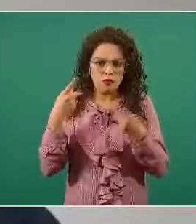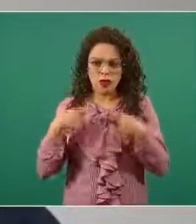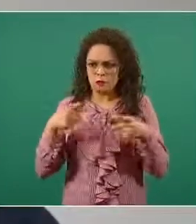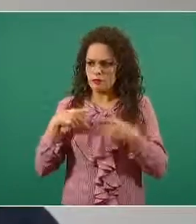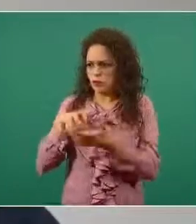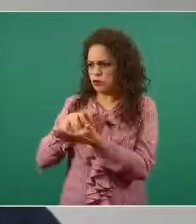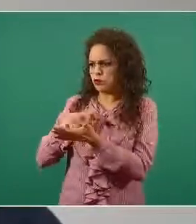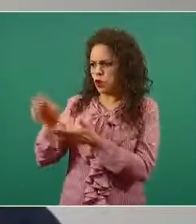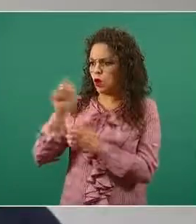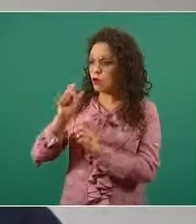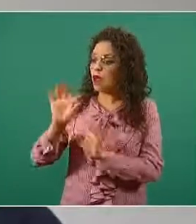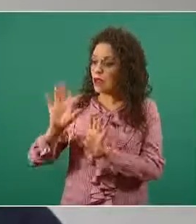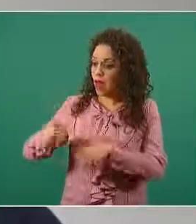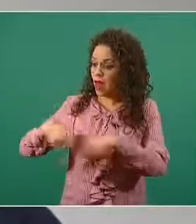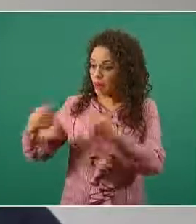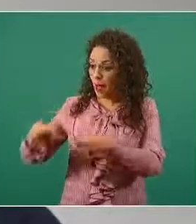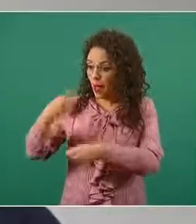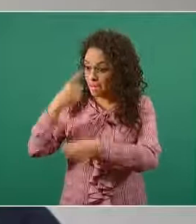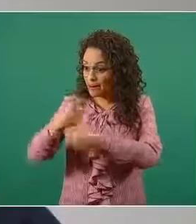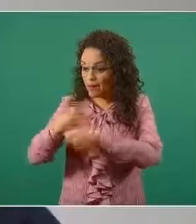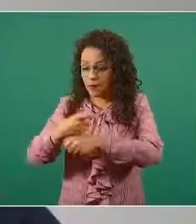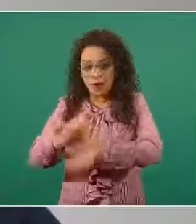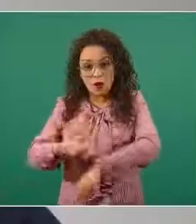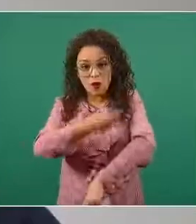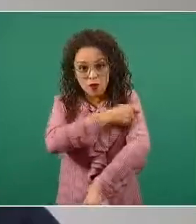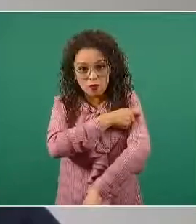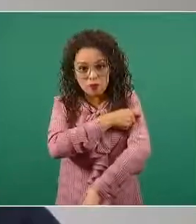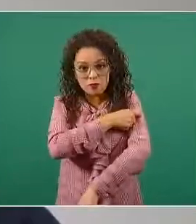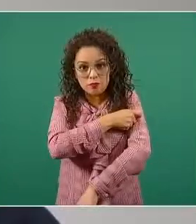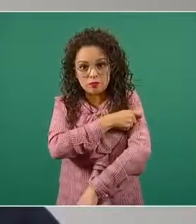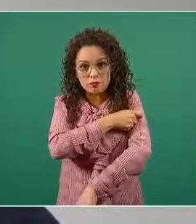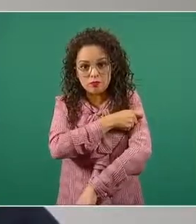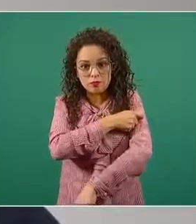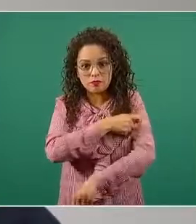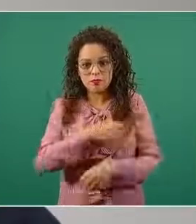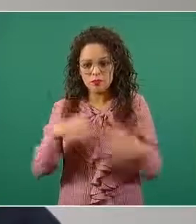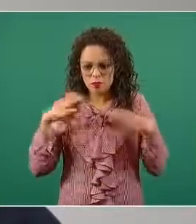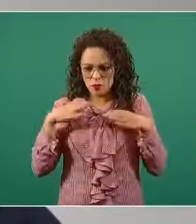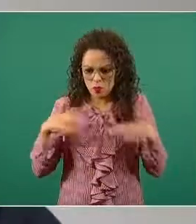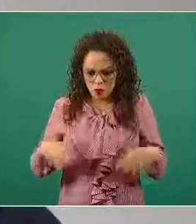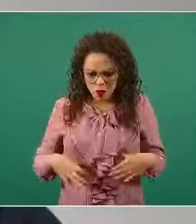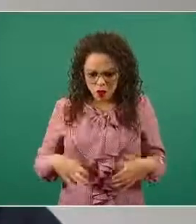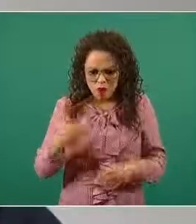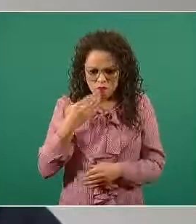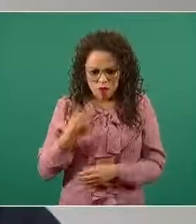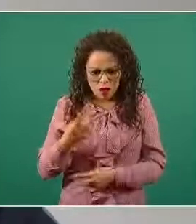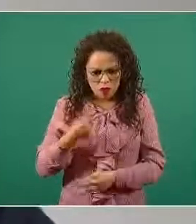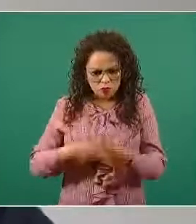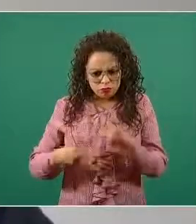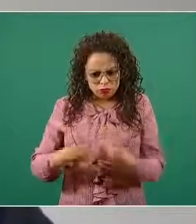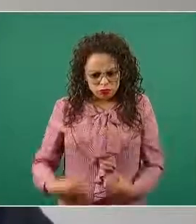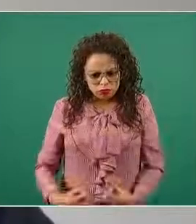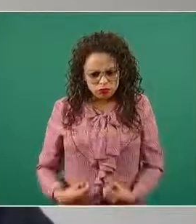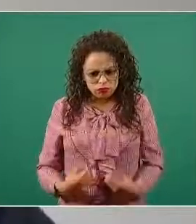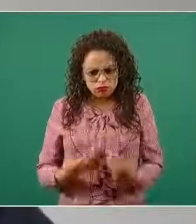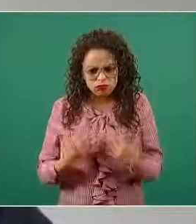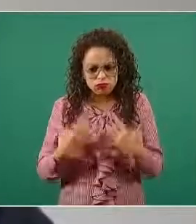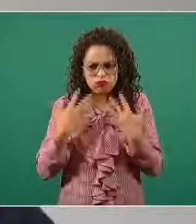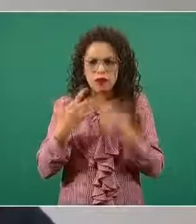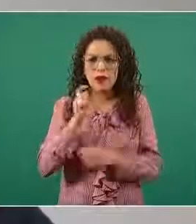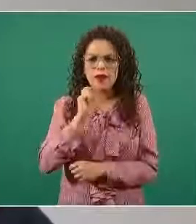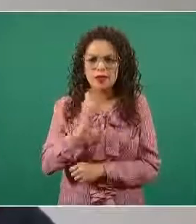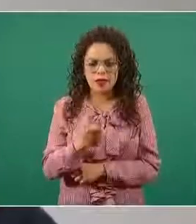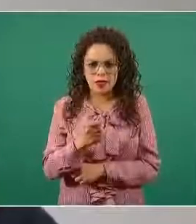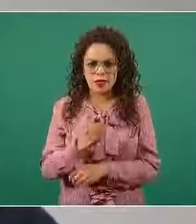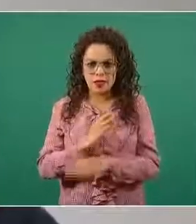primera dosis han podido desarrollar, digamos, una protección, o en el caso